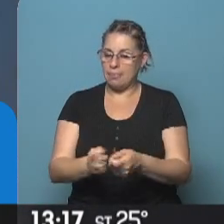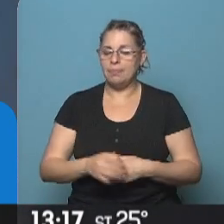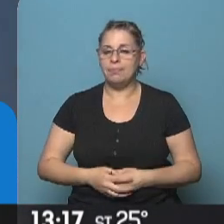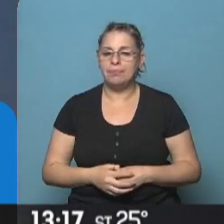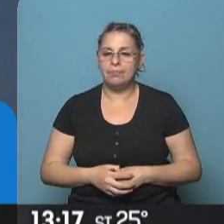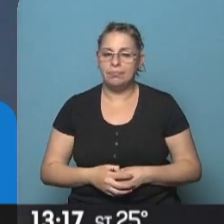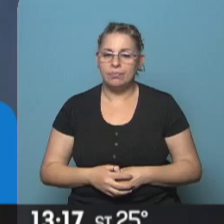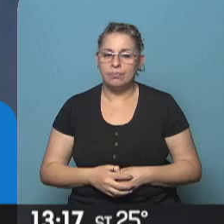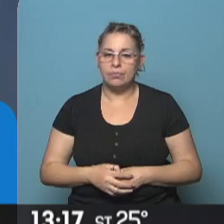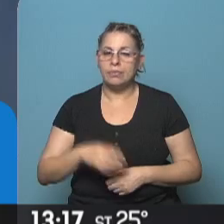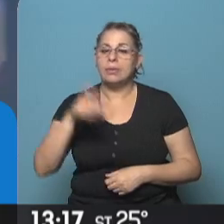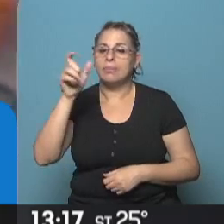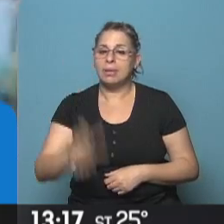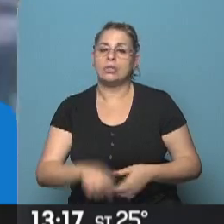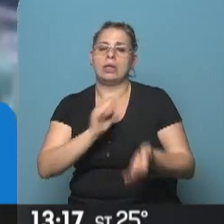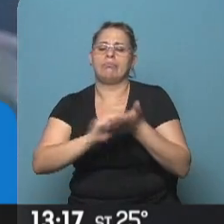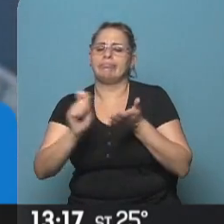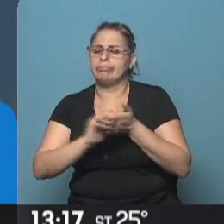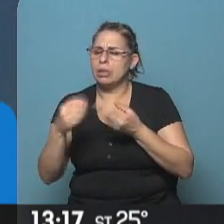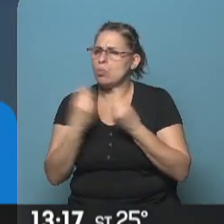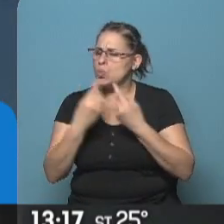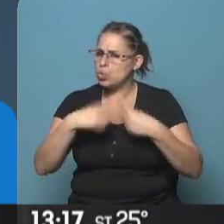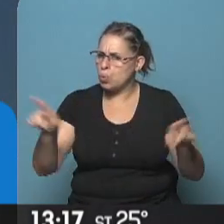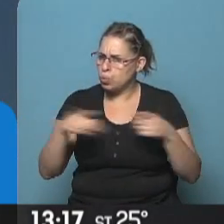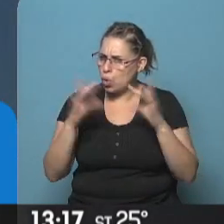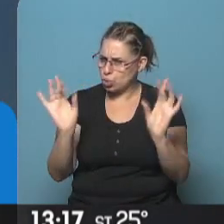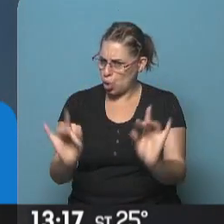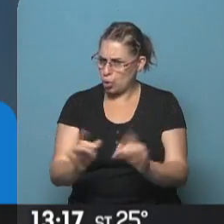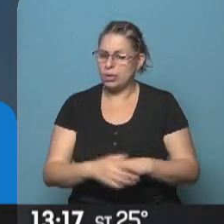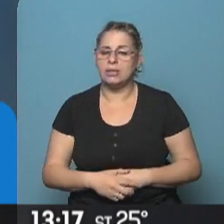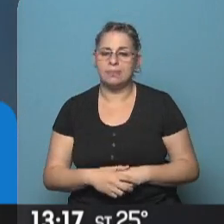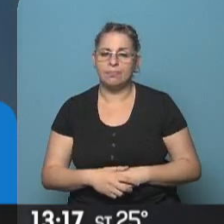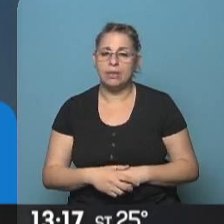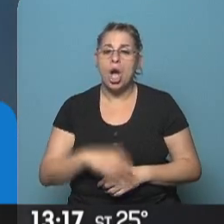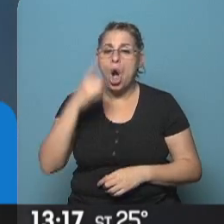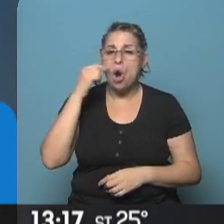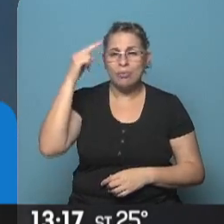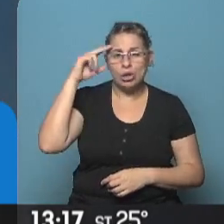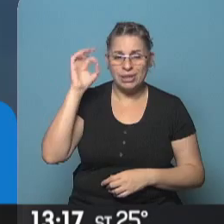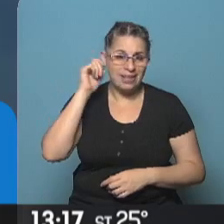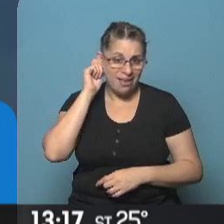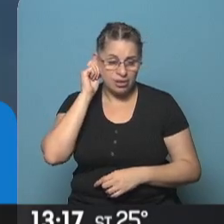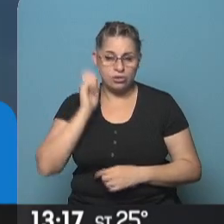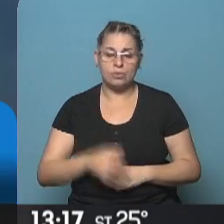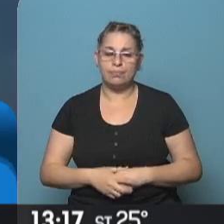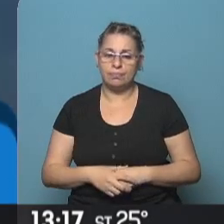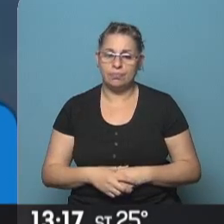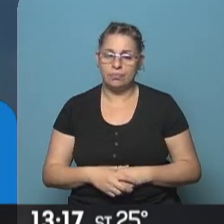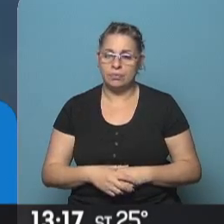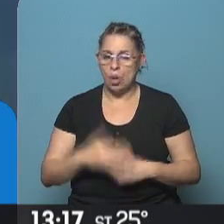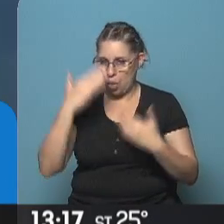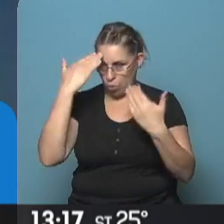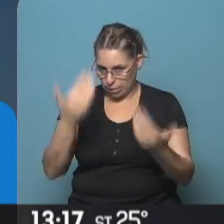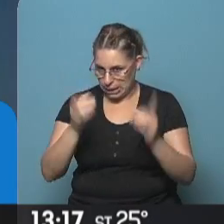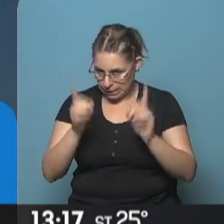caso al autor de decenas de temas clásicos del folclore en sus 90 años de vida. Y lo va a honrar,